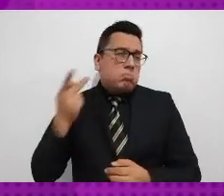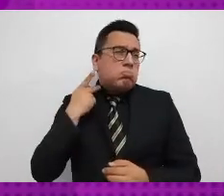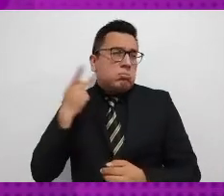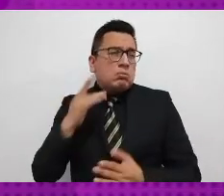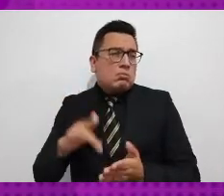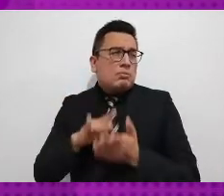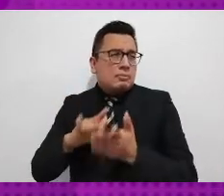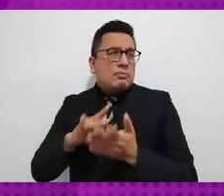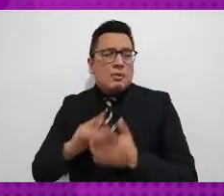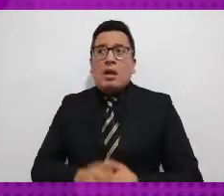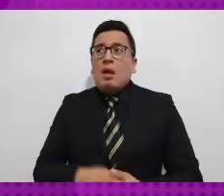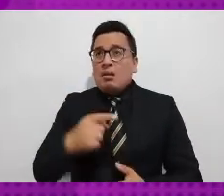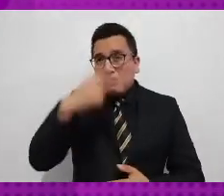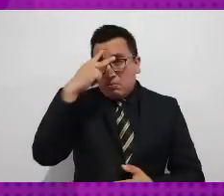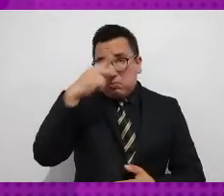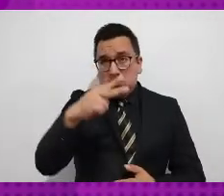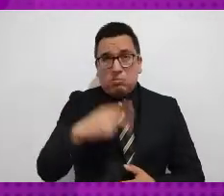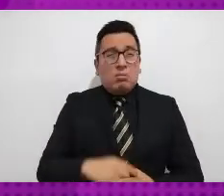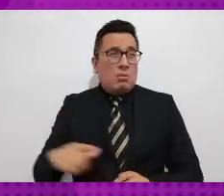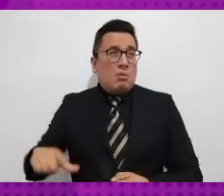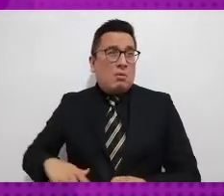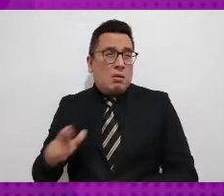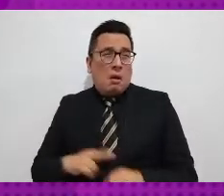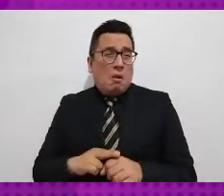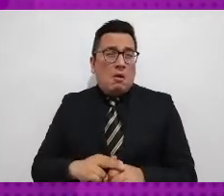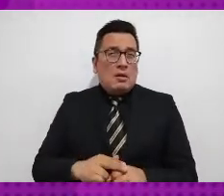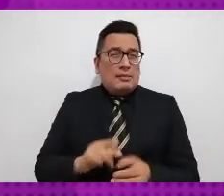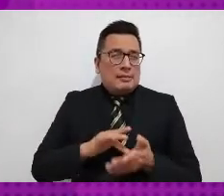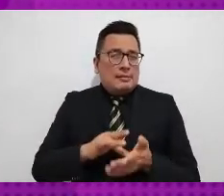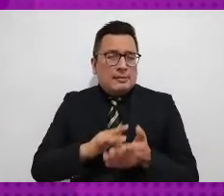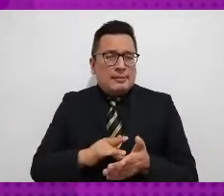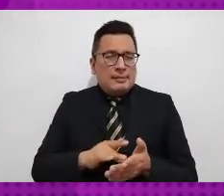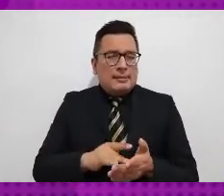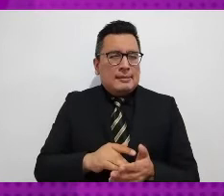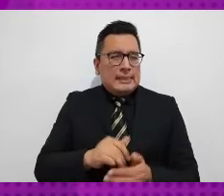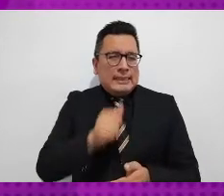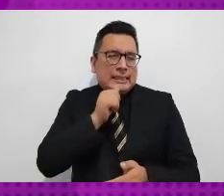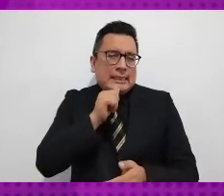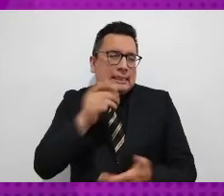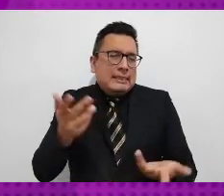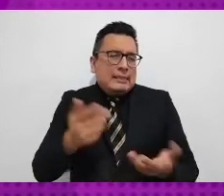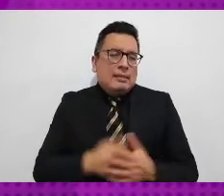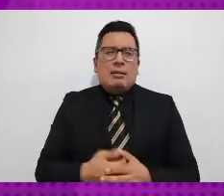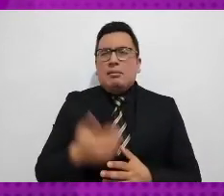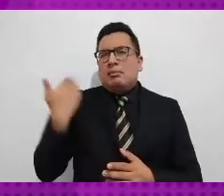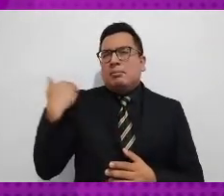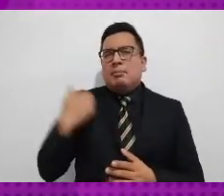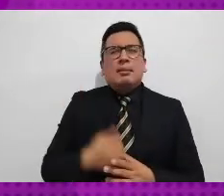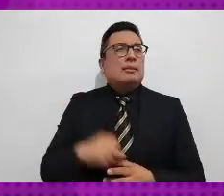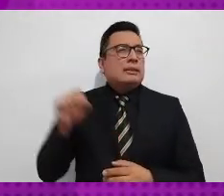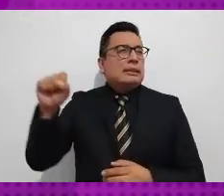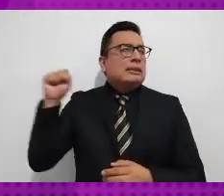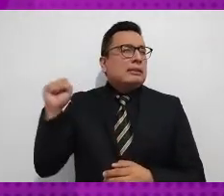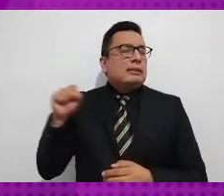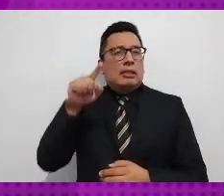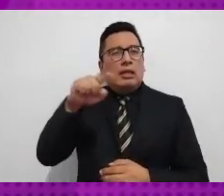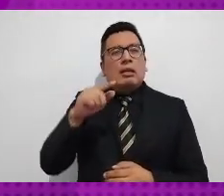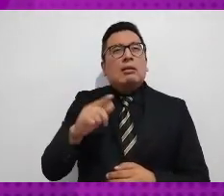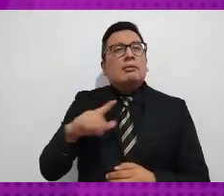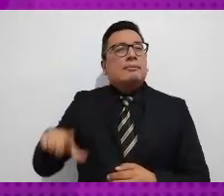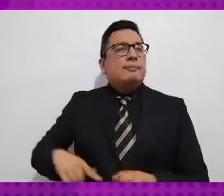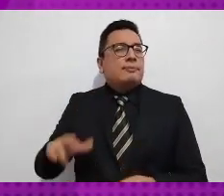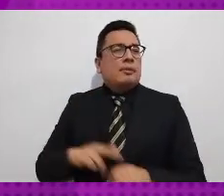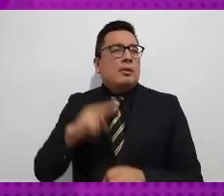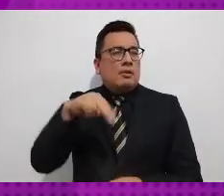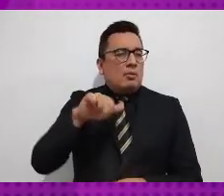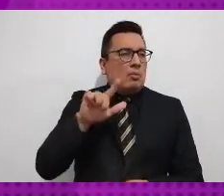los gobernadores. Apenas el sábado pasado, el gobernador de Nuevo León participó en una marcha. Eso sí es inédito porque generalmente los gobernadores en